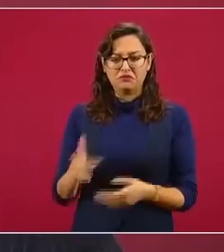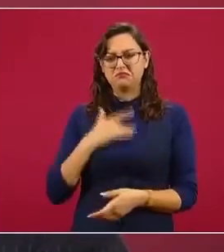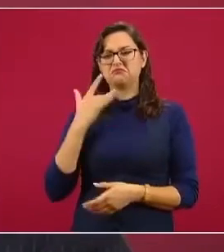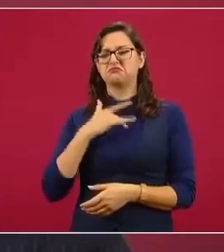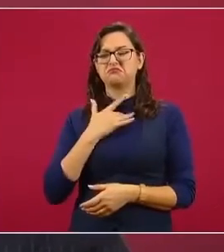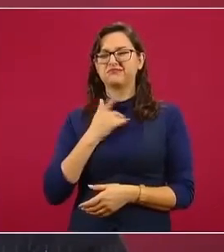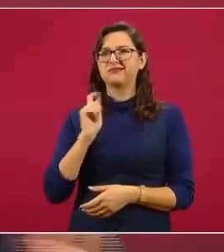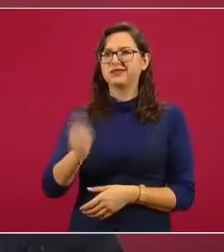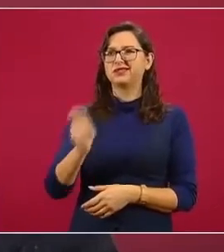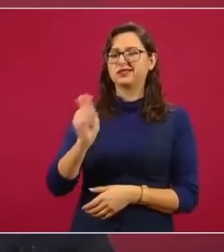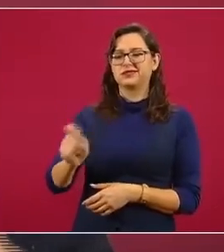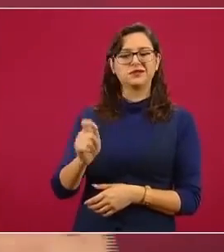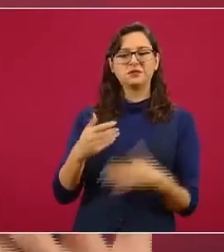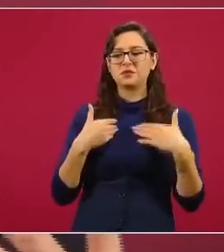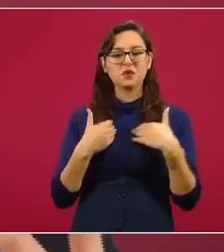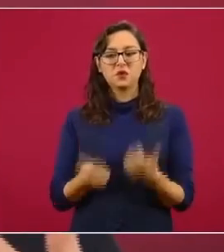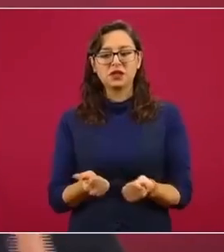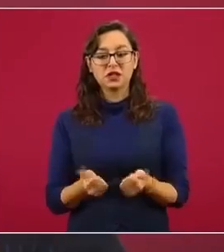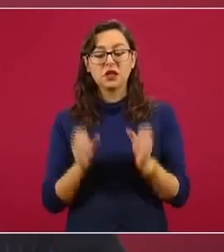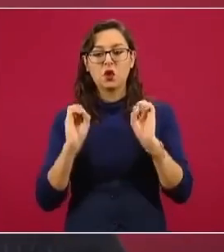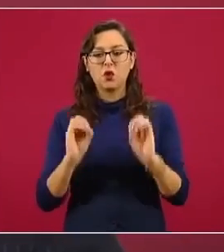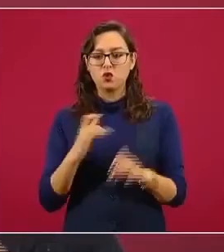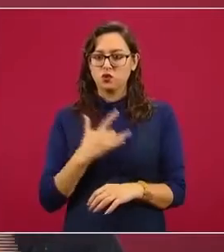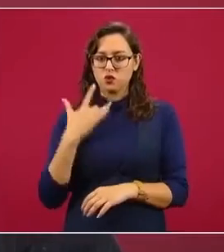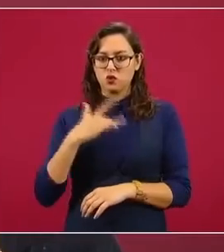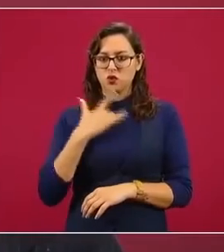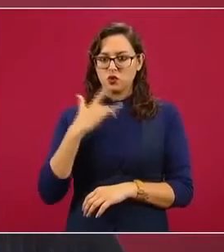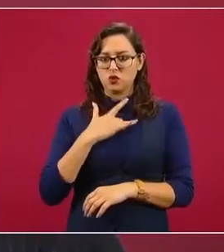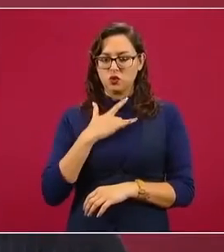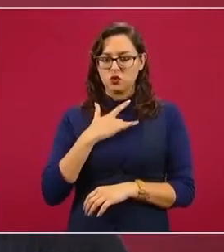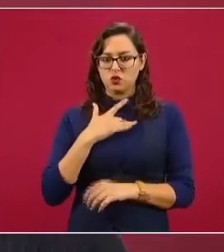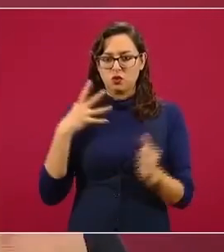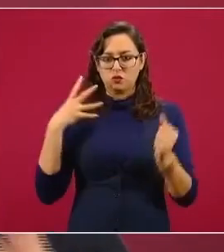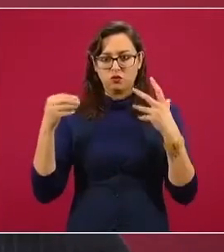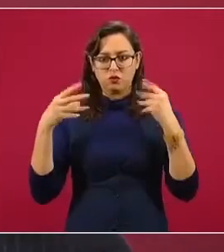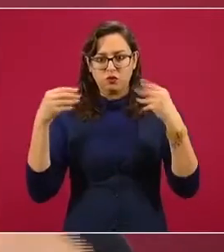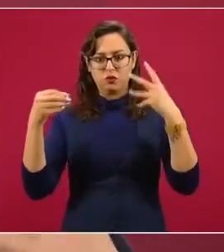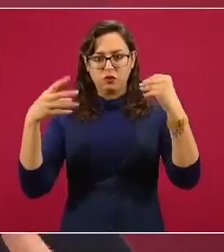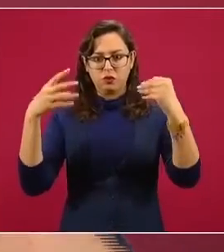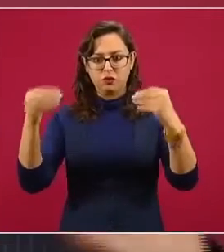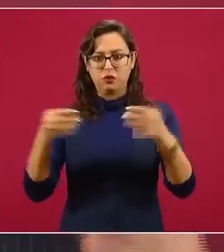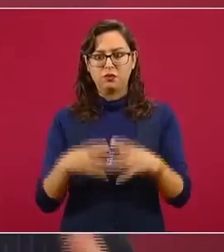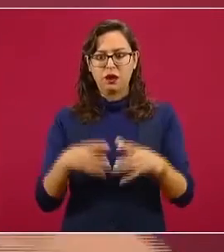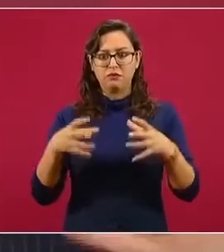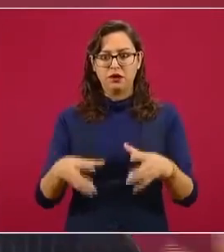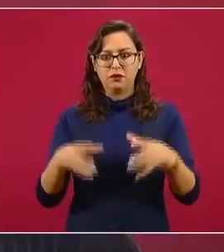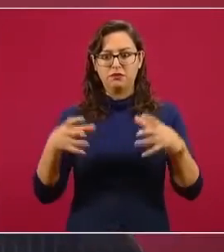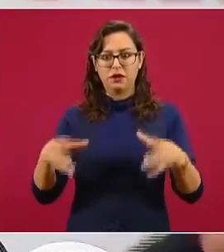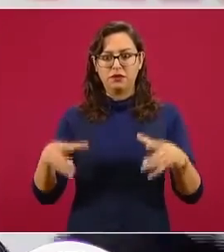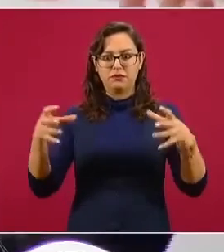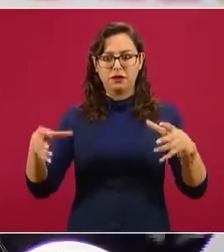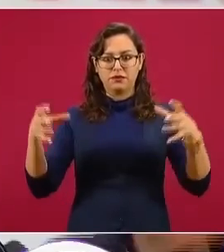poco significado o peor aún le está dando la sensación de una epidemia que invariablemente